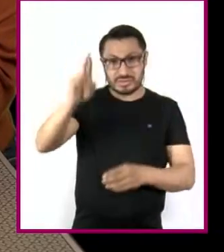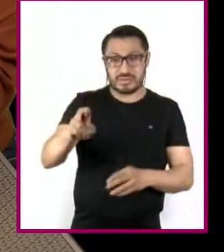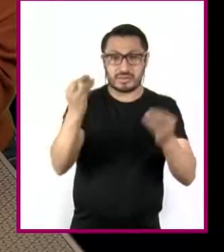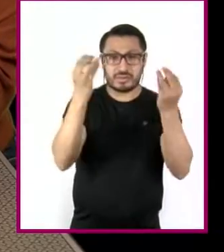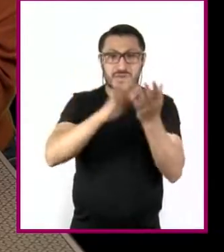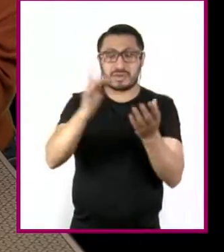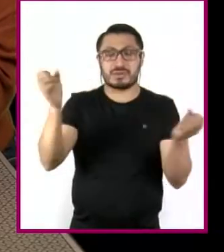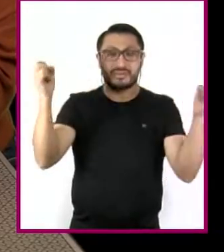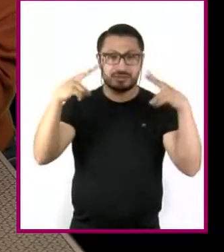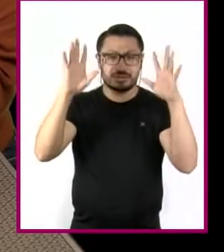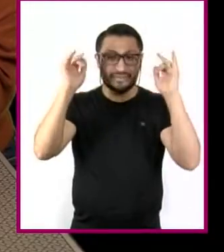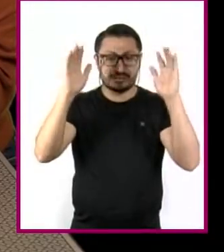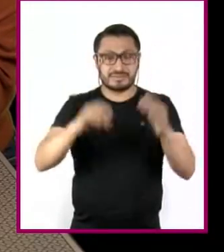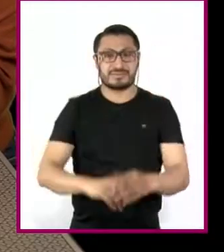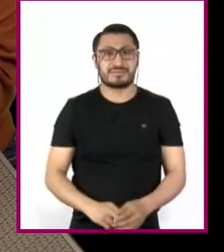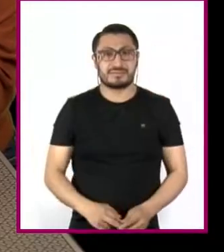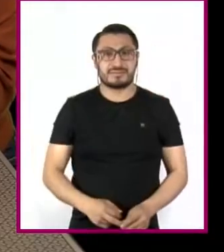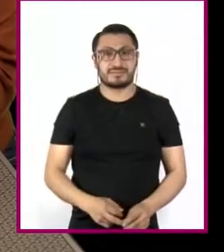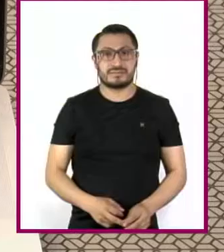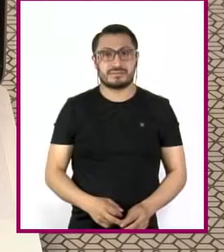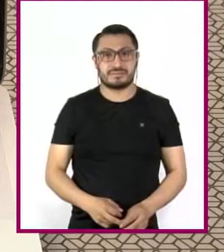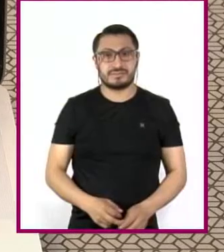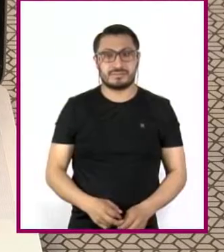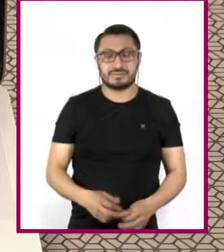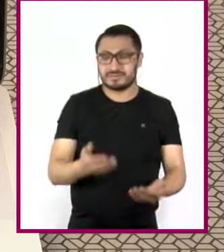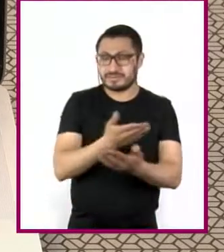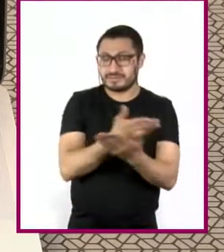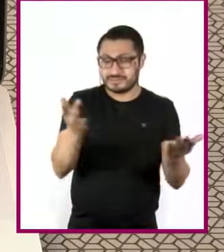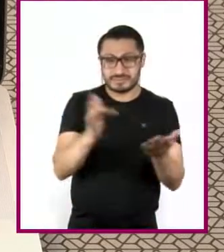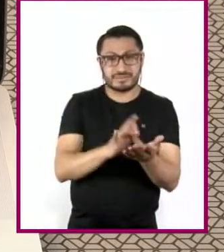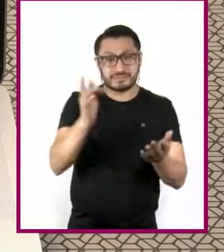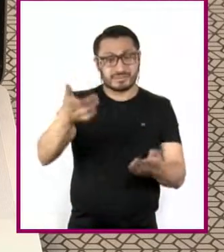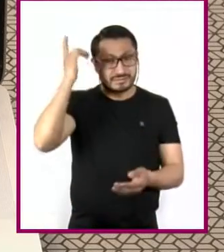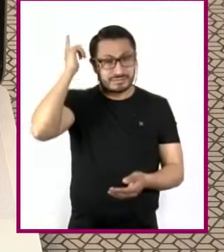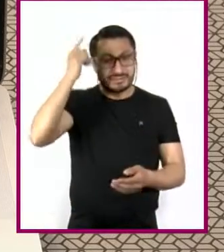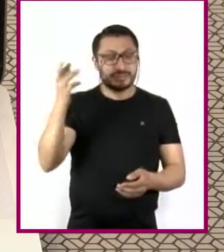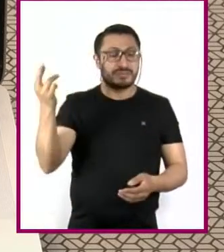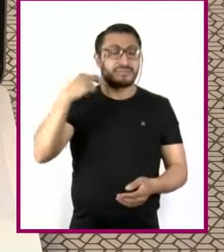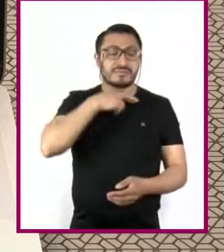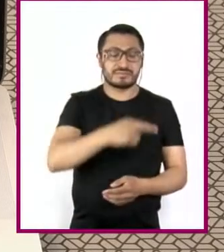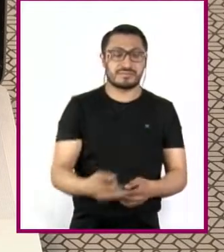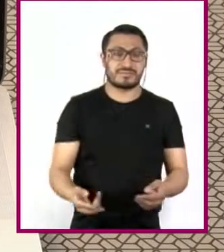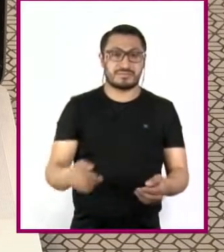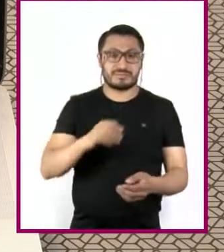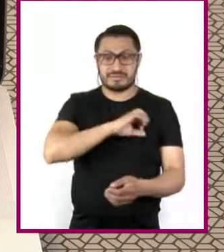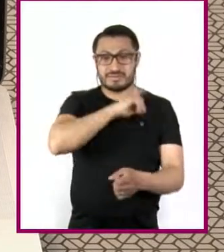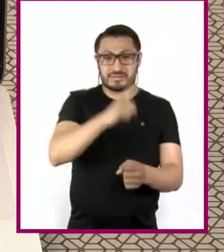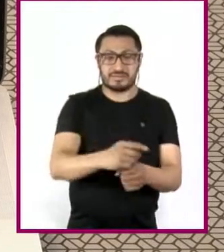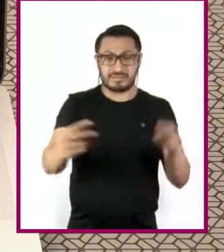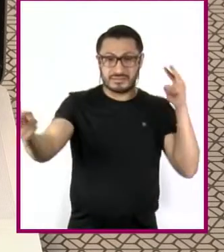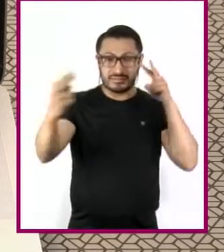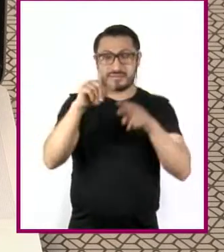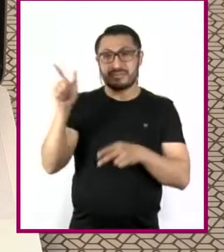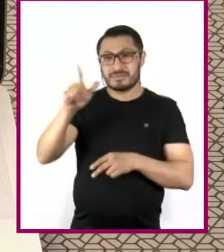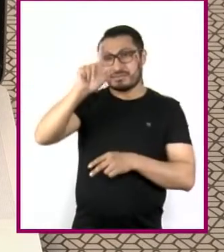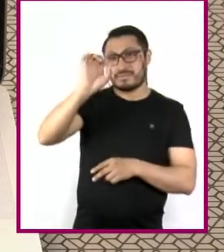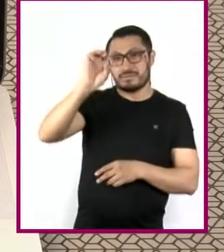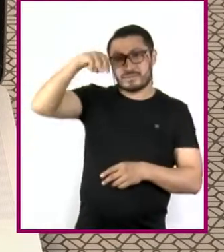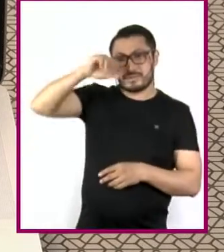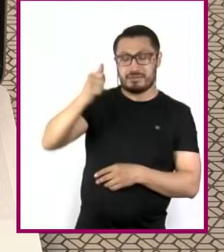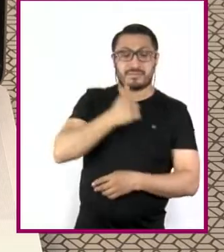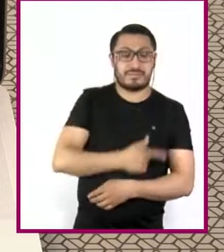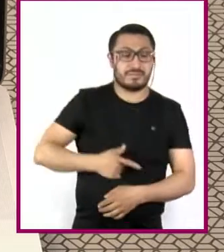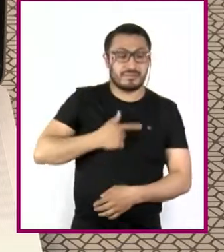gracias. Hasta luego, doctora. Muchas gracias. A ustedes, y ojalá y pronto tenga la oportunidad de verlos por el LEMA. Sería un